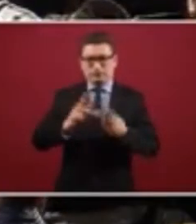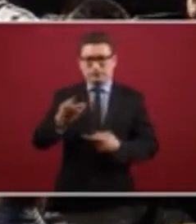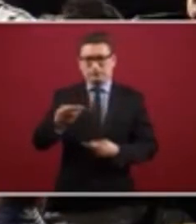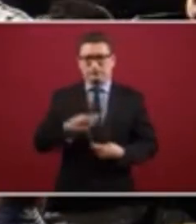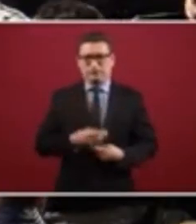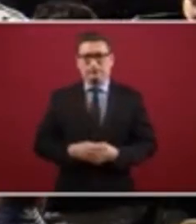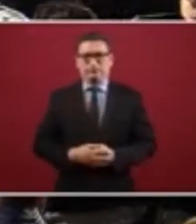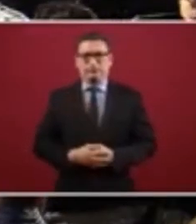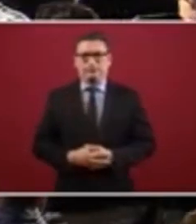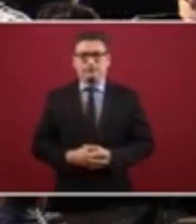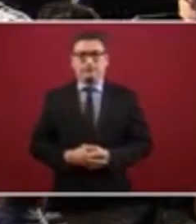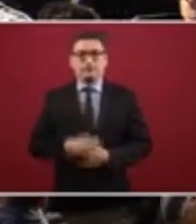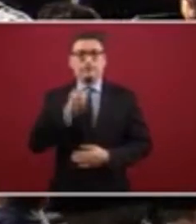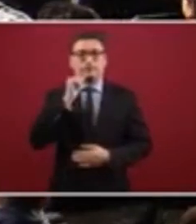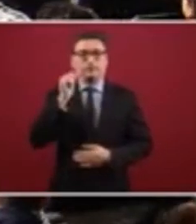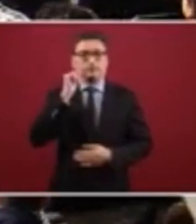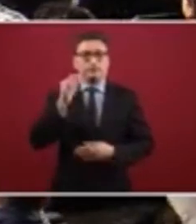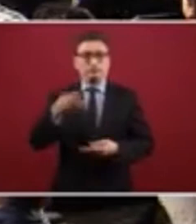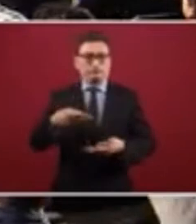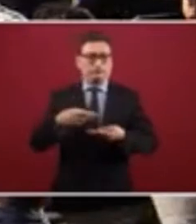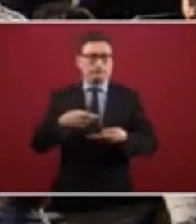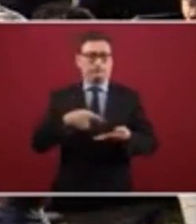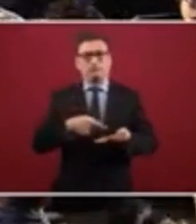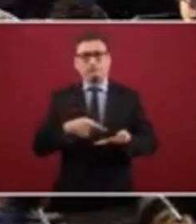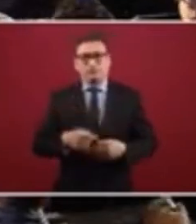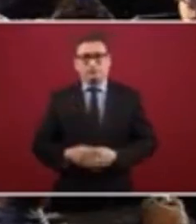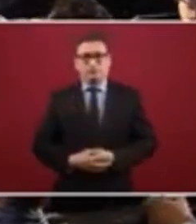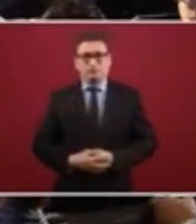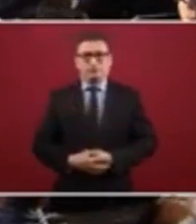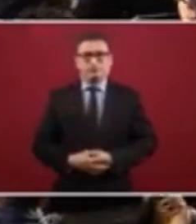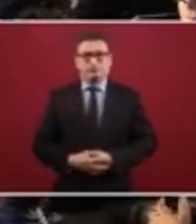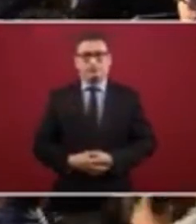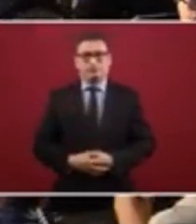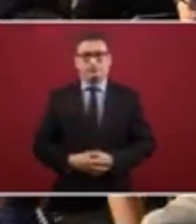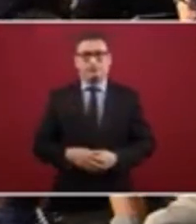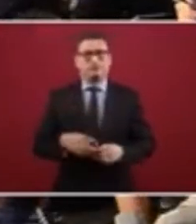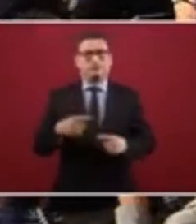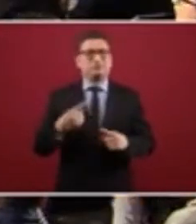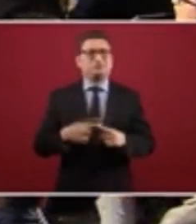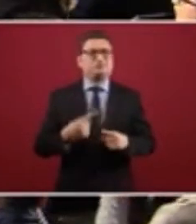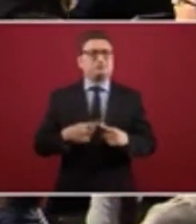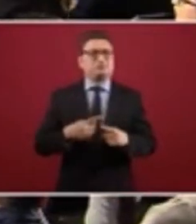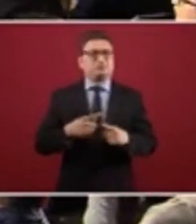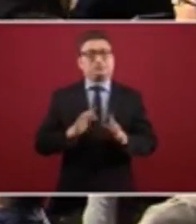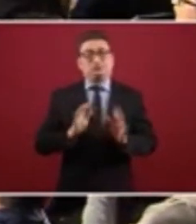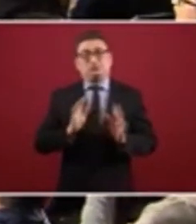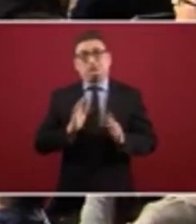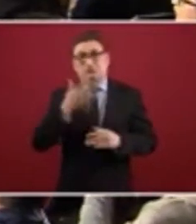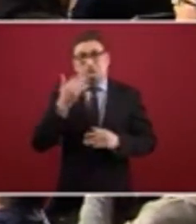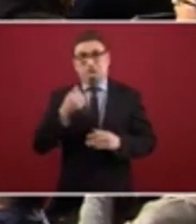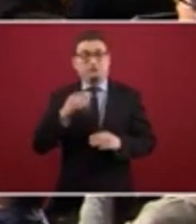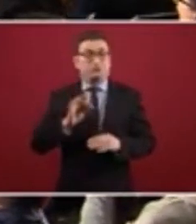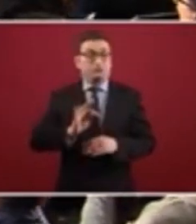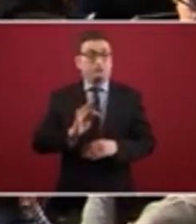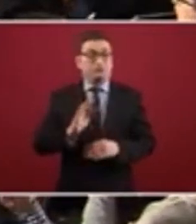esto. Ayer me lo... ¿Quién sabe también? Si